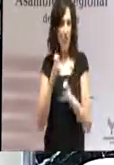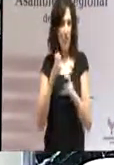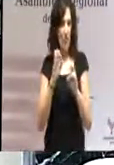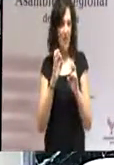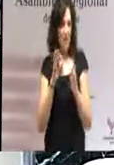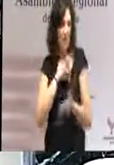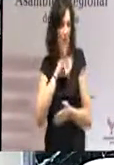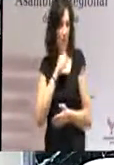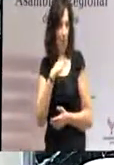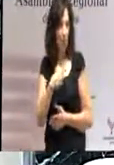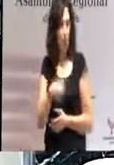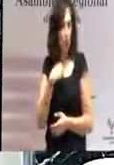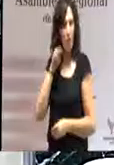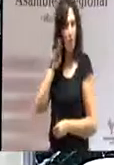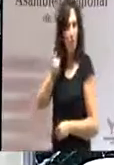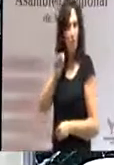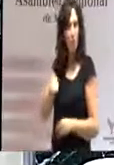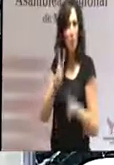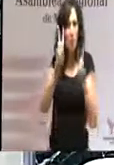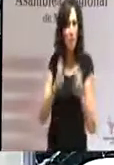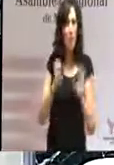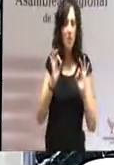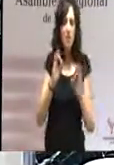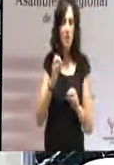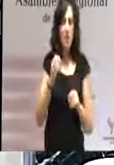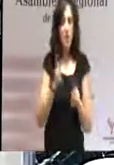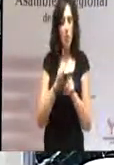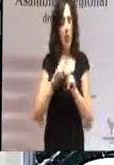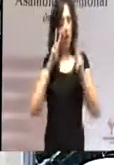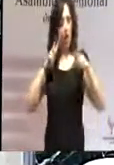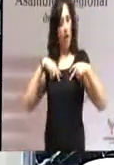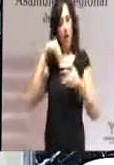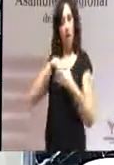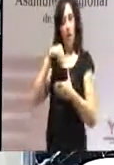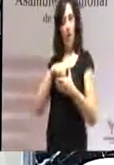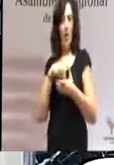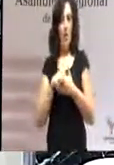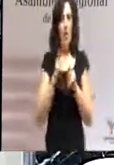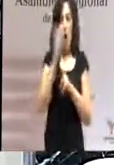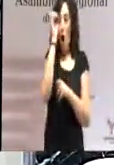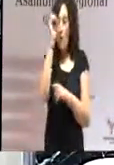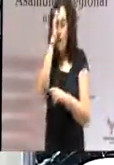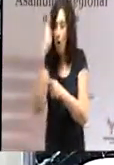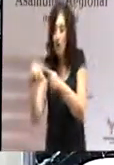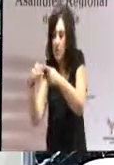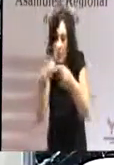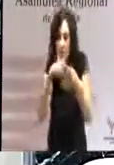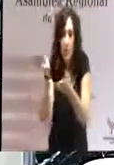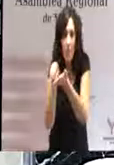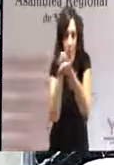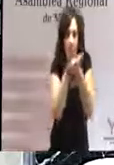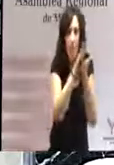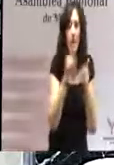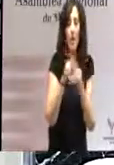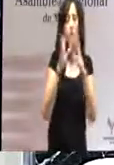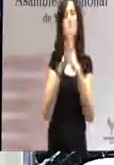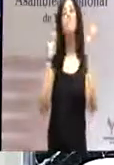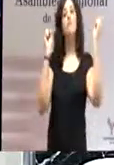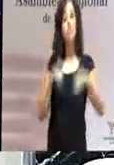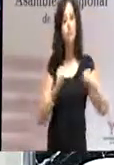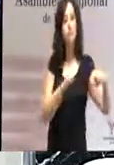presidente, pregunto, le supone un coste elevado para su ego personal recabar nuestra opinión y buscar el consenso que tanto ofrece